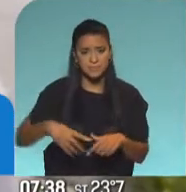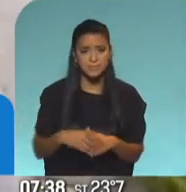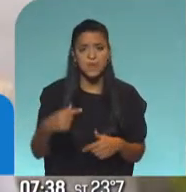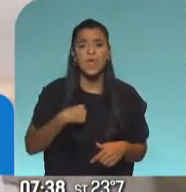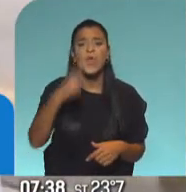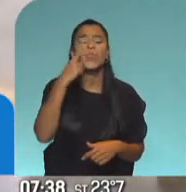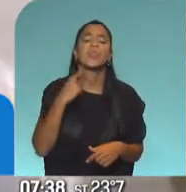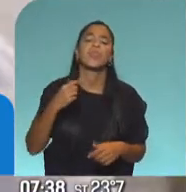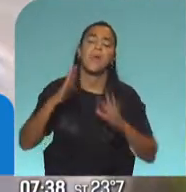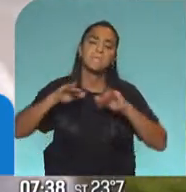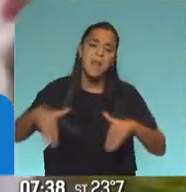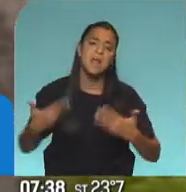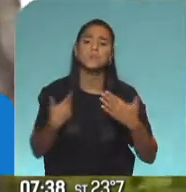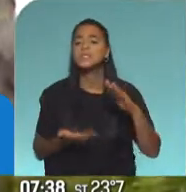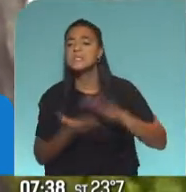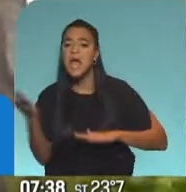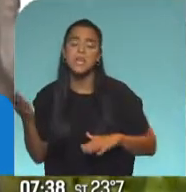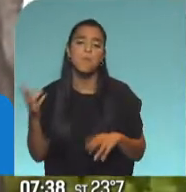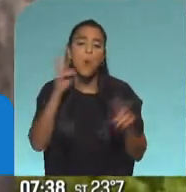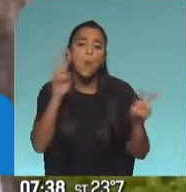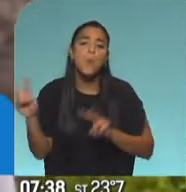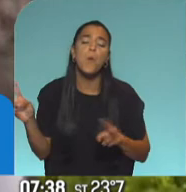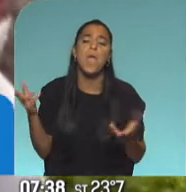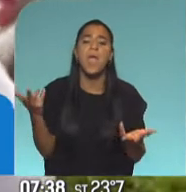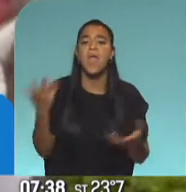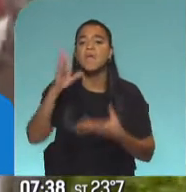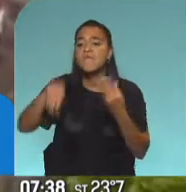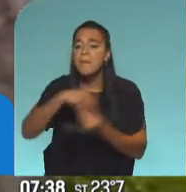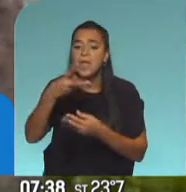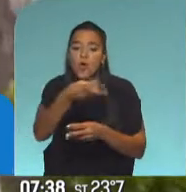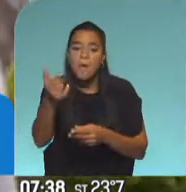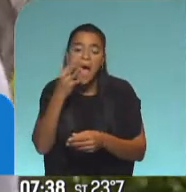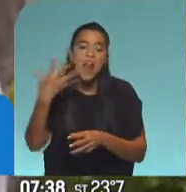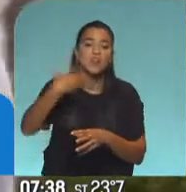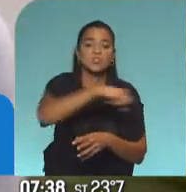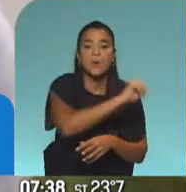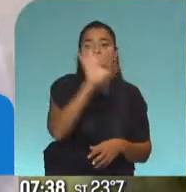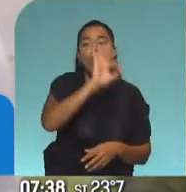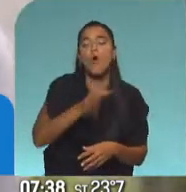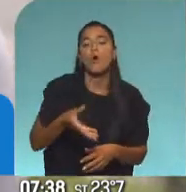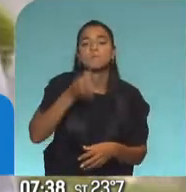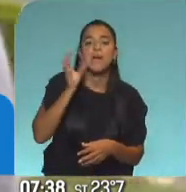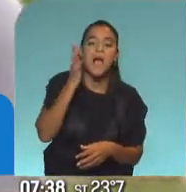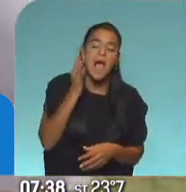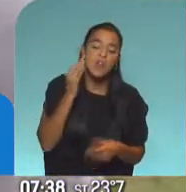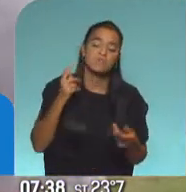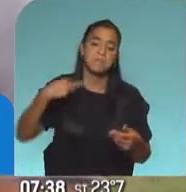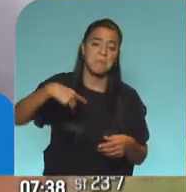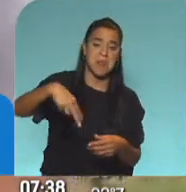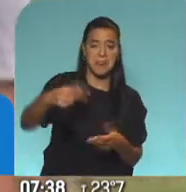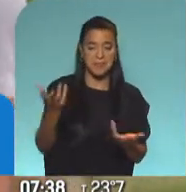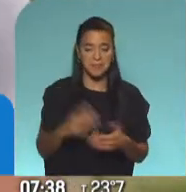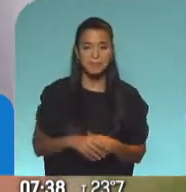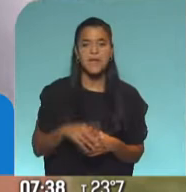es un día de playa para salir y ver si conseguimos algo para la familia, tomar algo caliente y cambiar un poco.